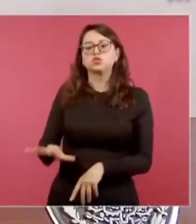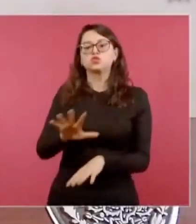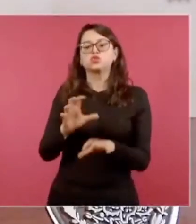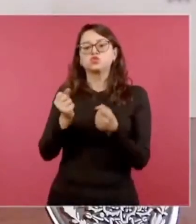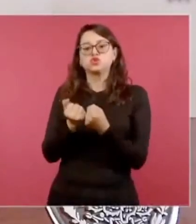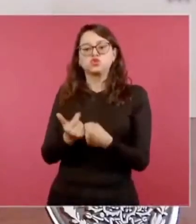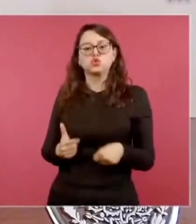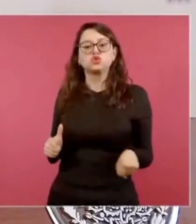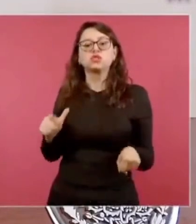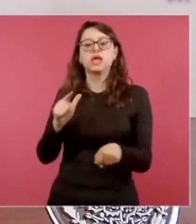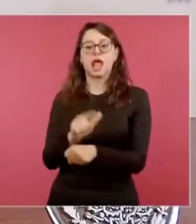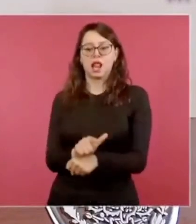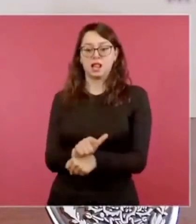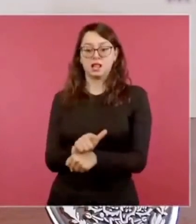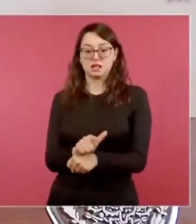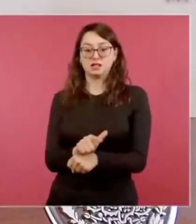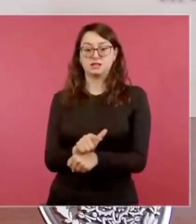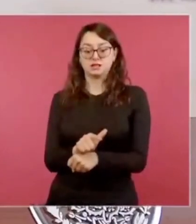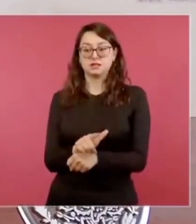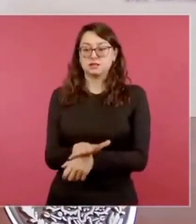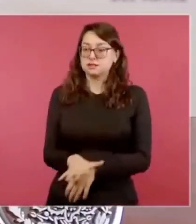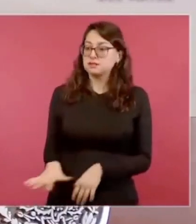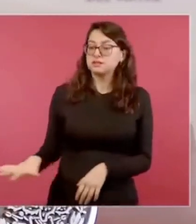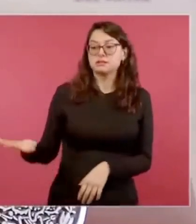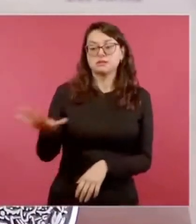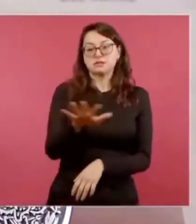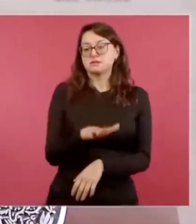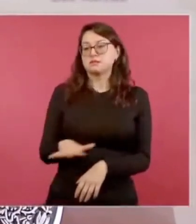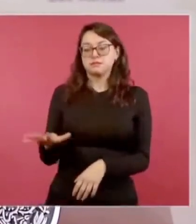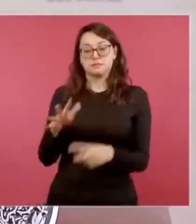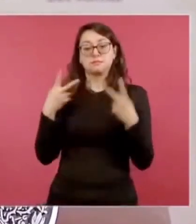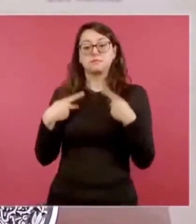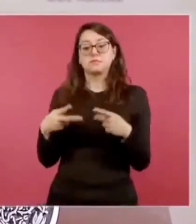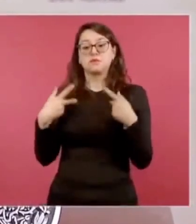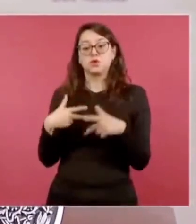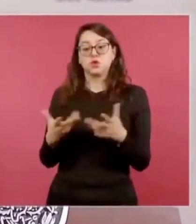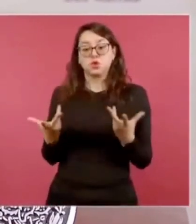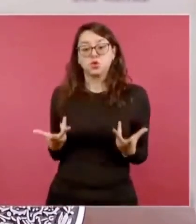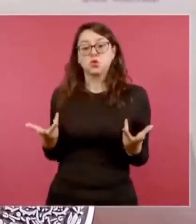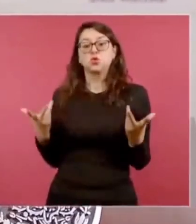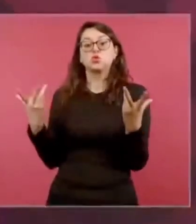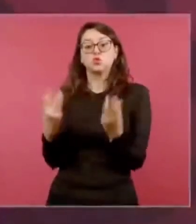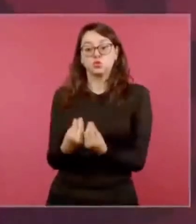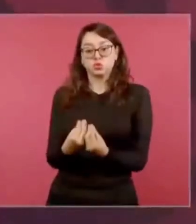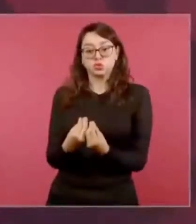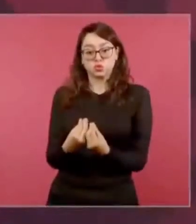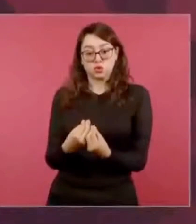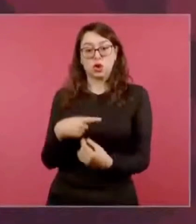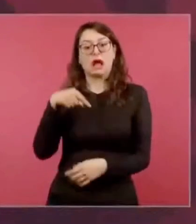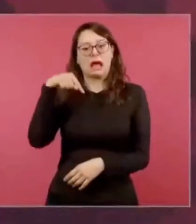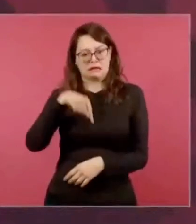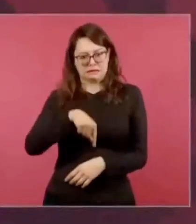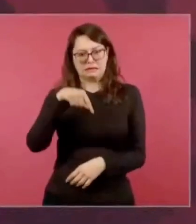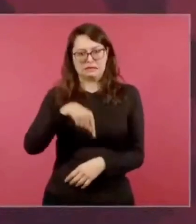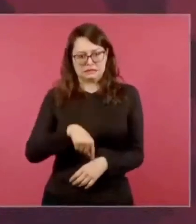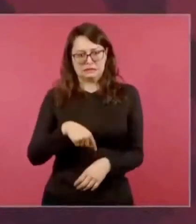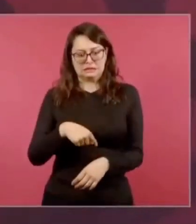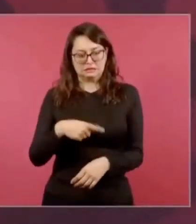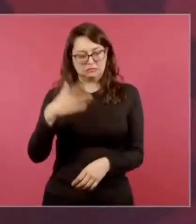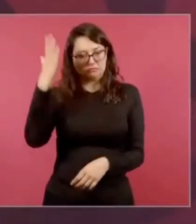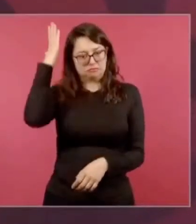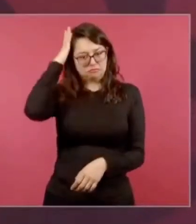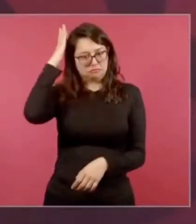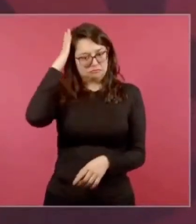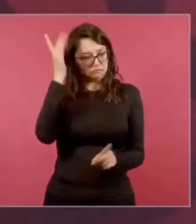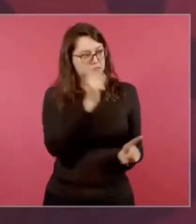la práctica, como en pocos lugares del mundo, nuestros próceres abnegados y